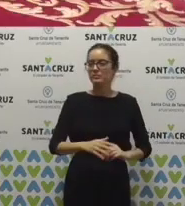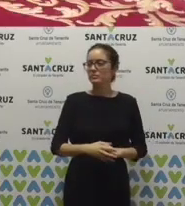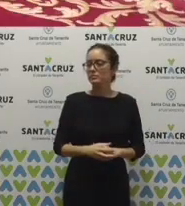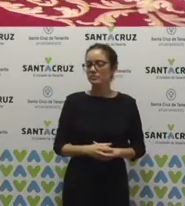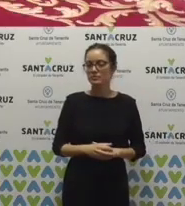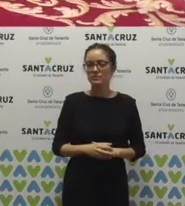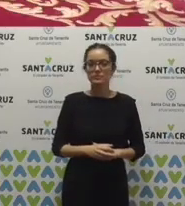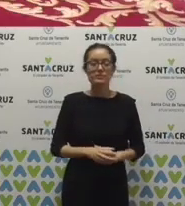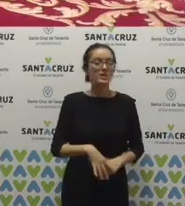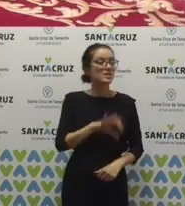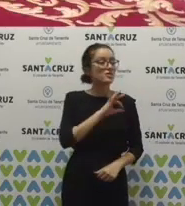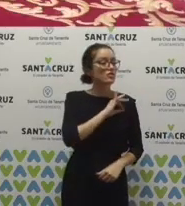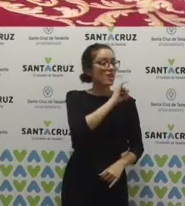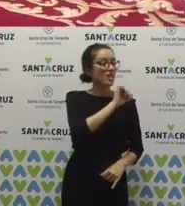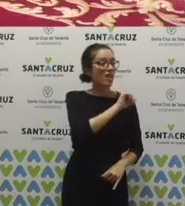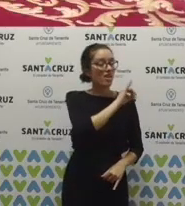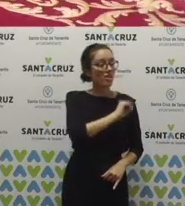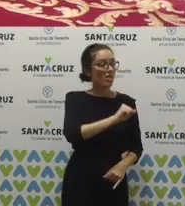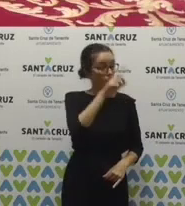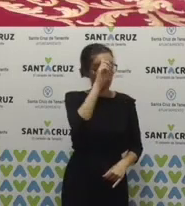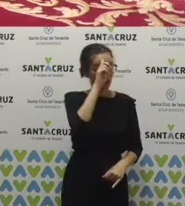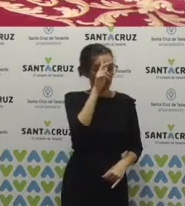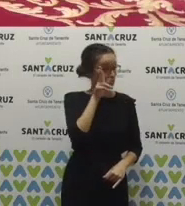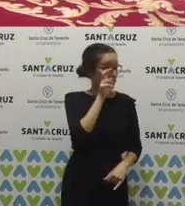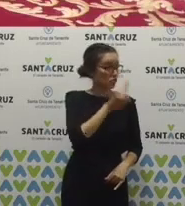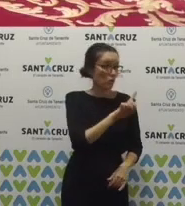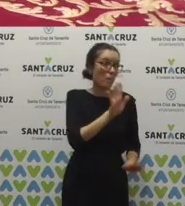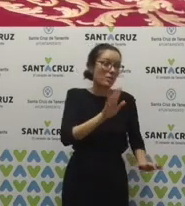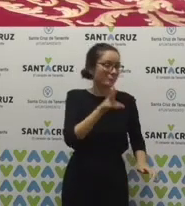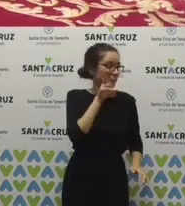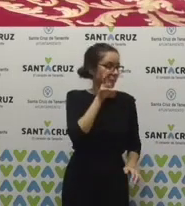doña jason no sé si me está escuchando no se lo escucha